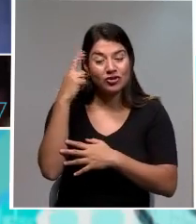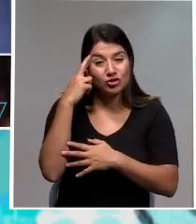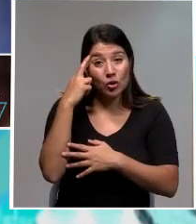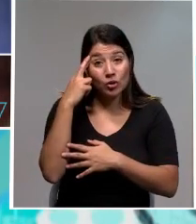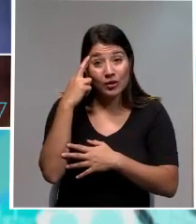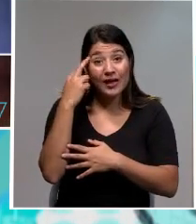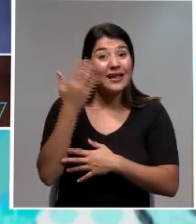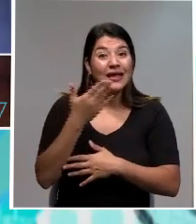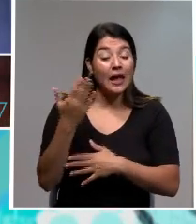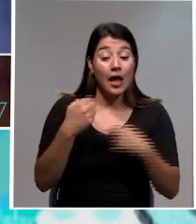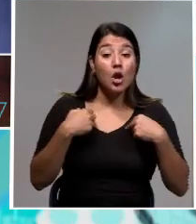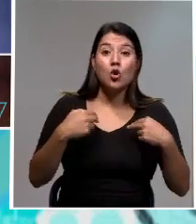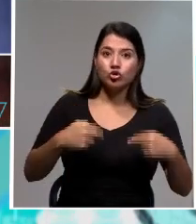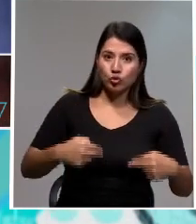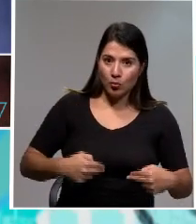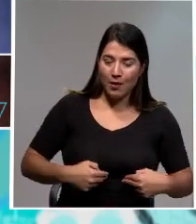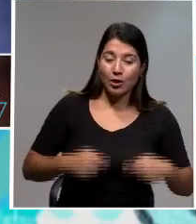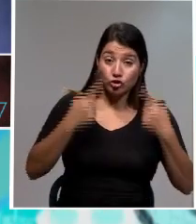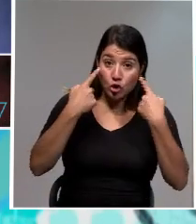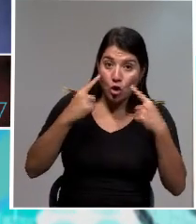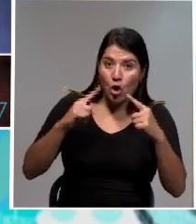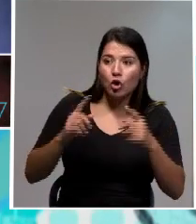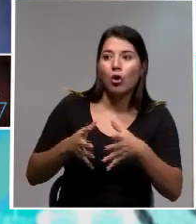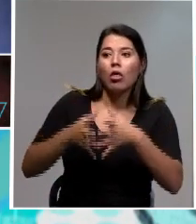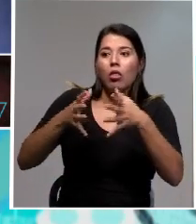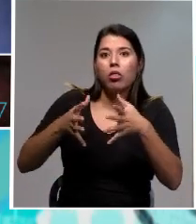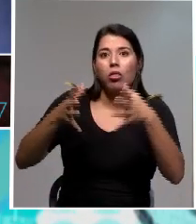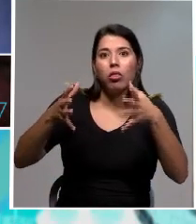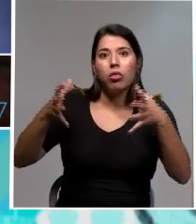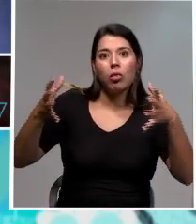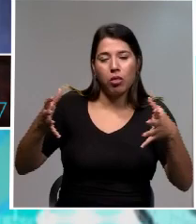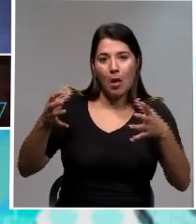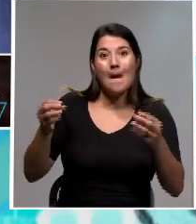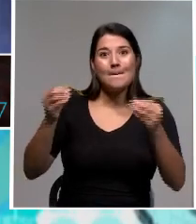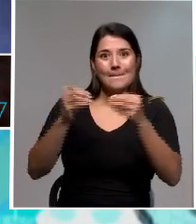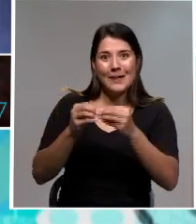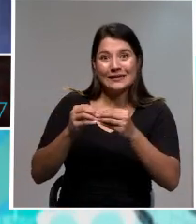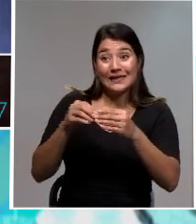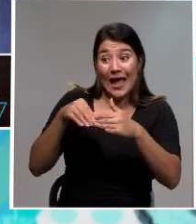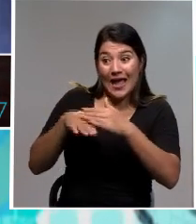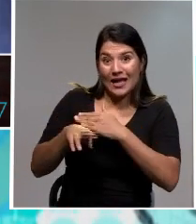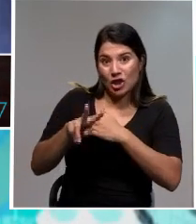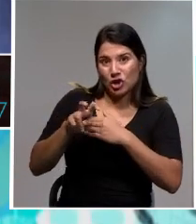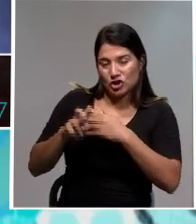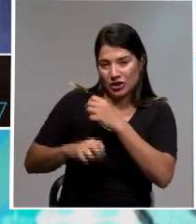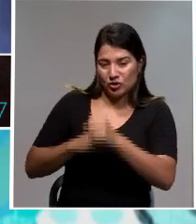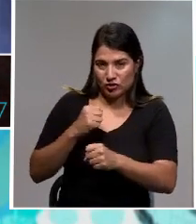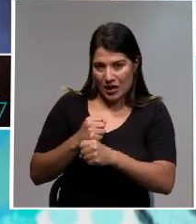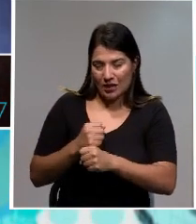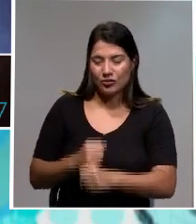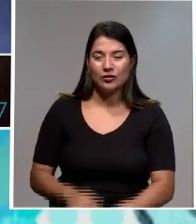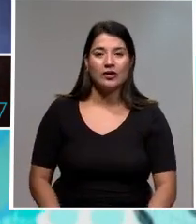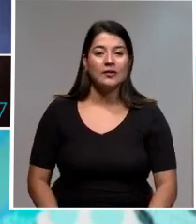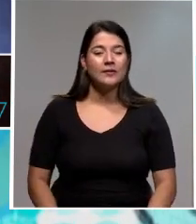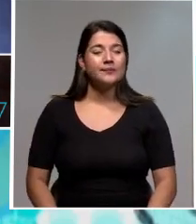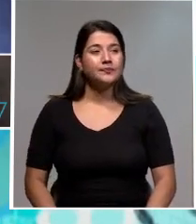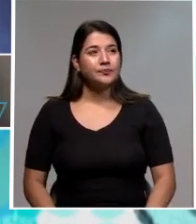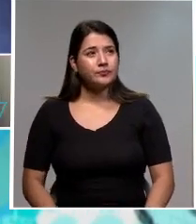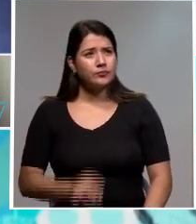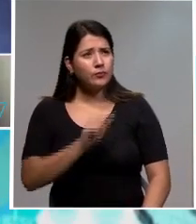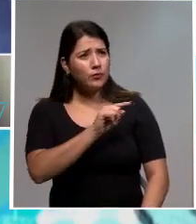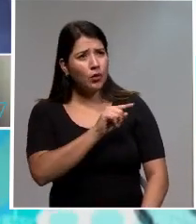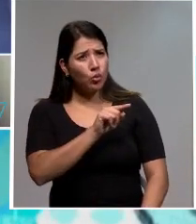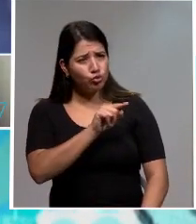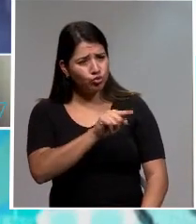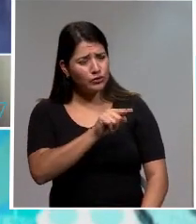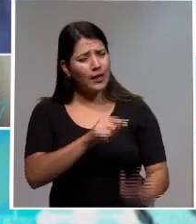población humana incrementó sustancialmente en los últimos 200 años. Hay una relación directa, usted en la conferencia